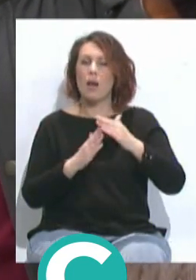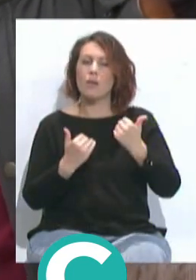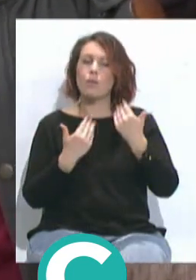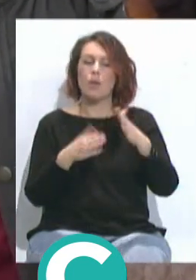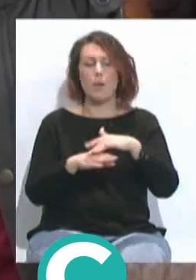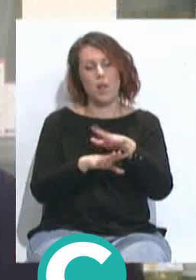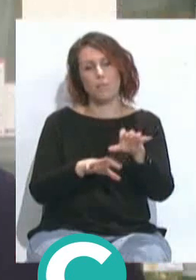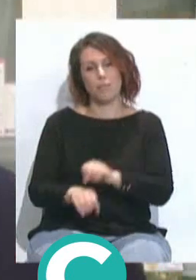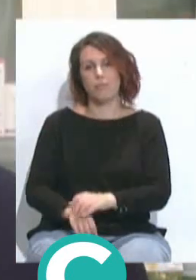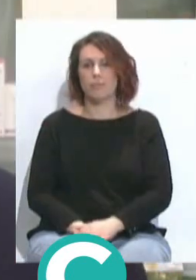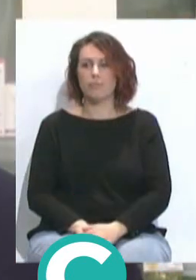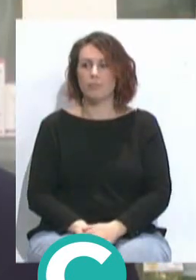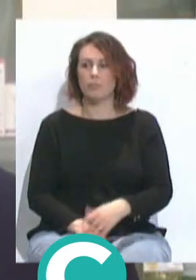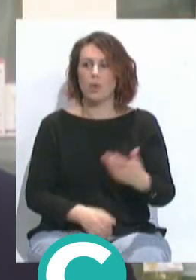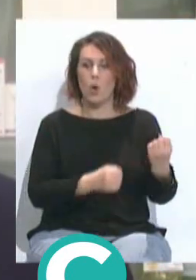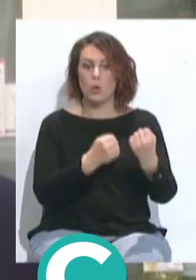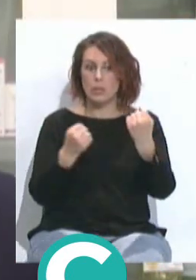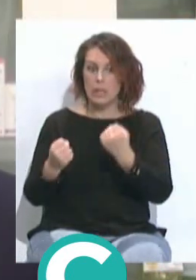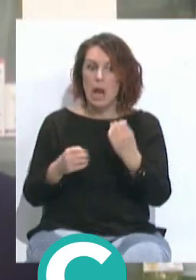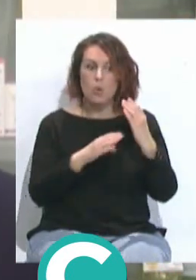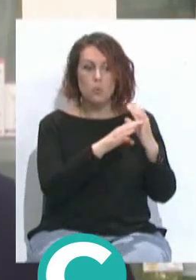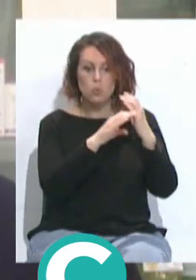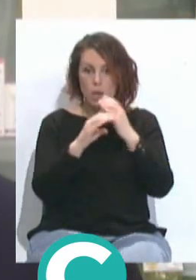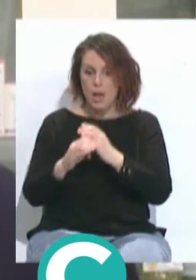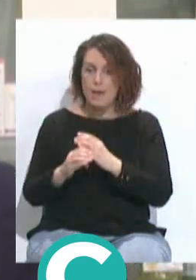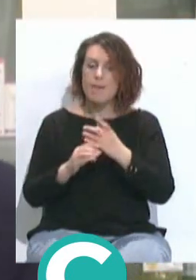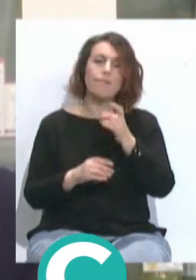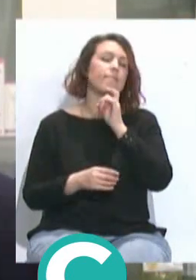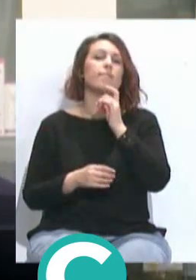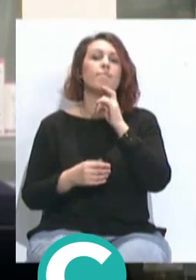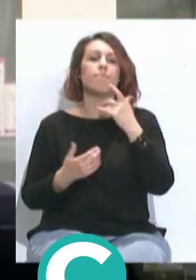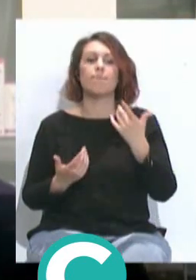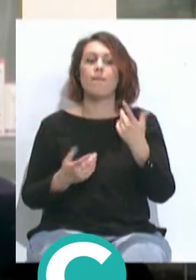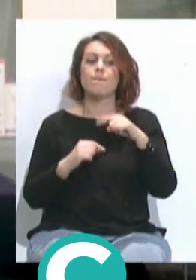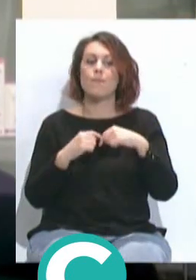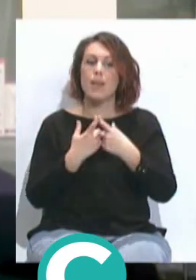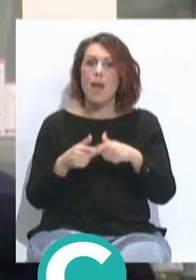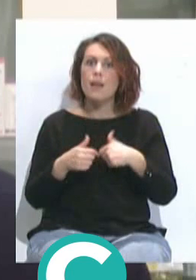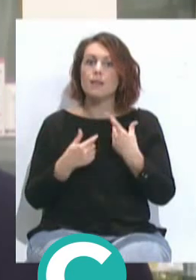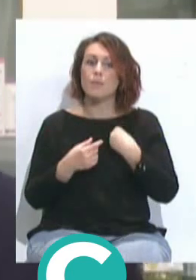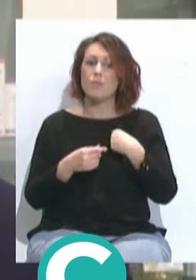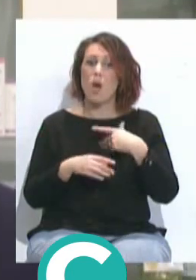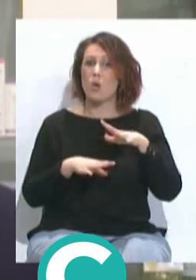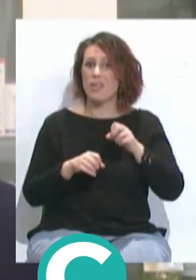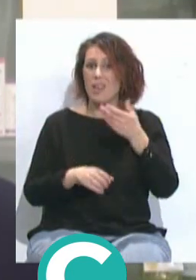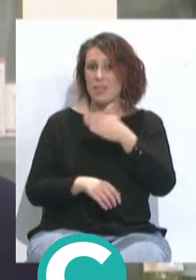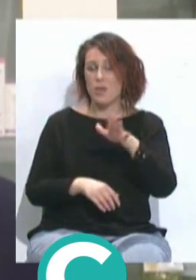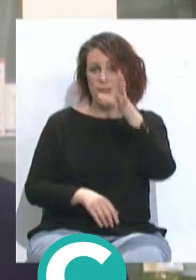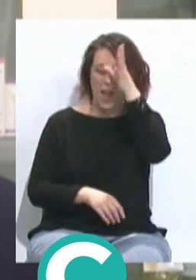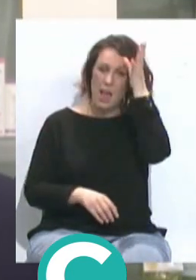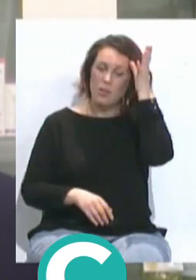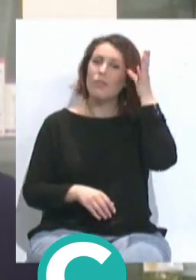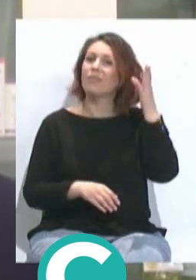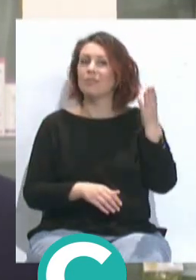acogida. Están llegando en coches, en autobuses, están llegando a través de familiares que eran de estos de acogida de niños en verano.